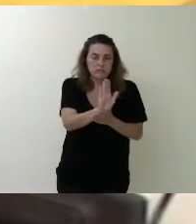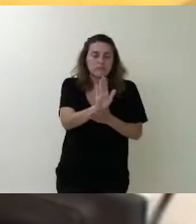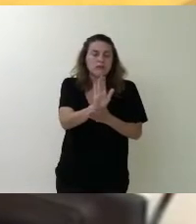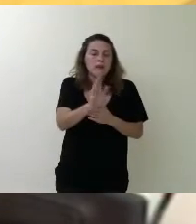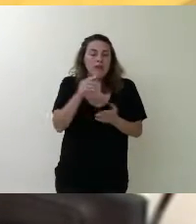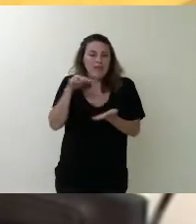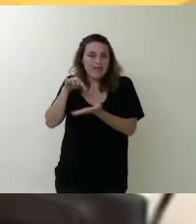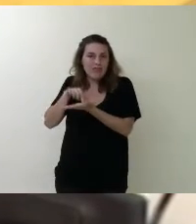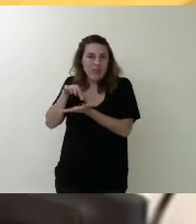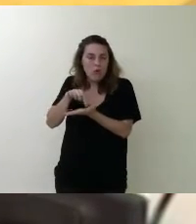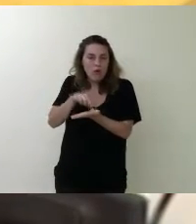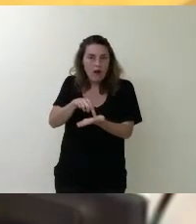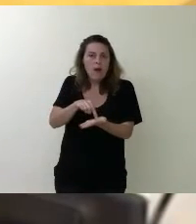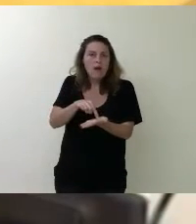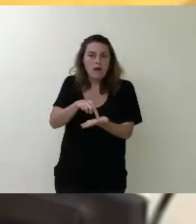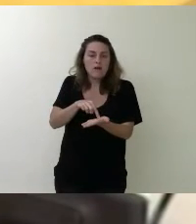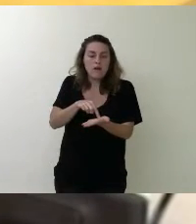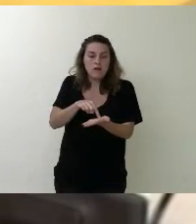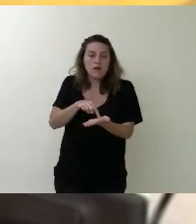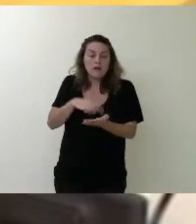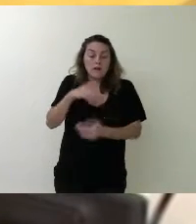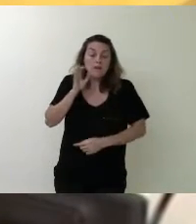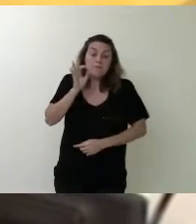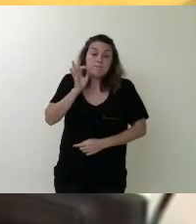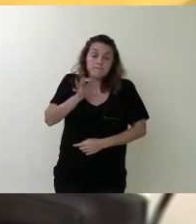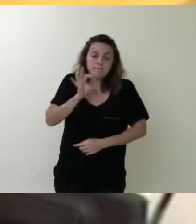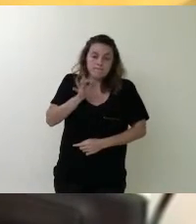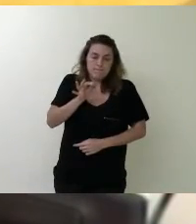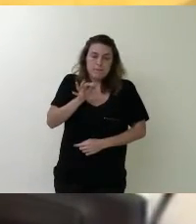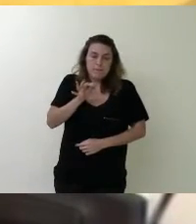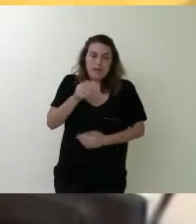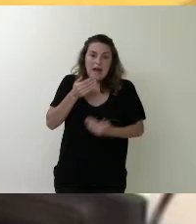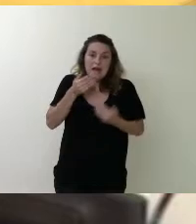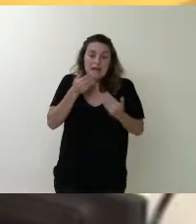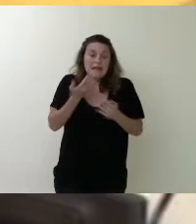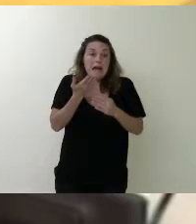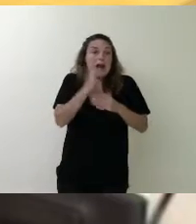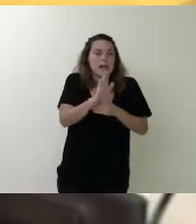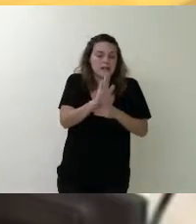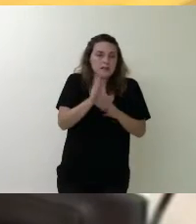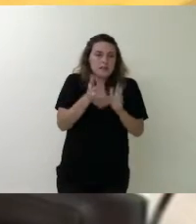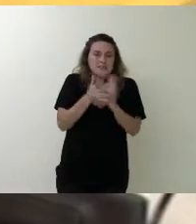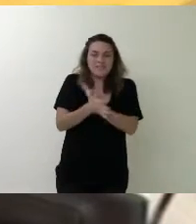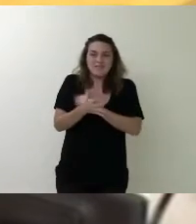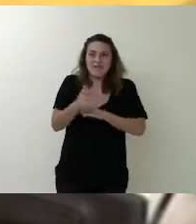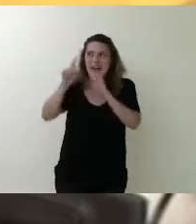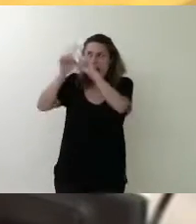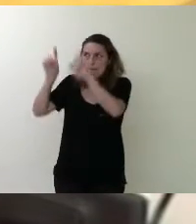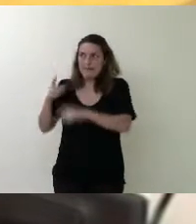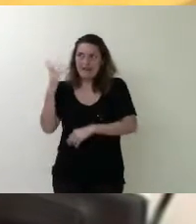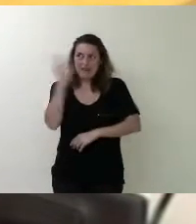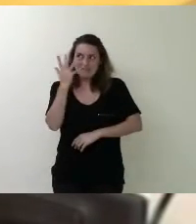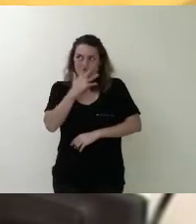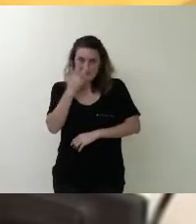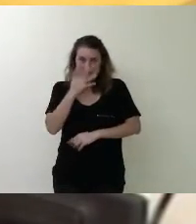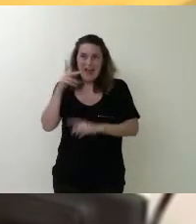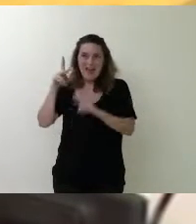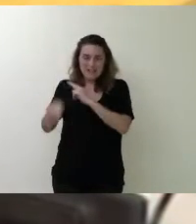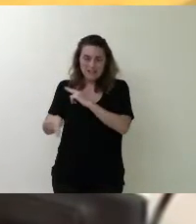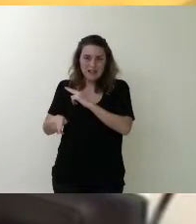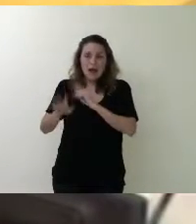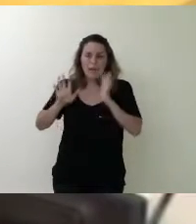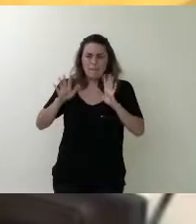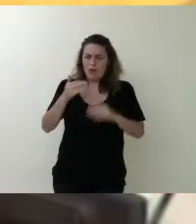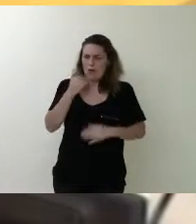realmente, pues, levita, pues, vas a evitar, pues, un perjuicio a las empresas, pero ya te digo, lo